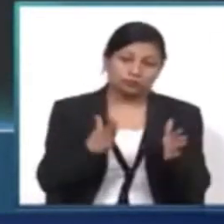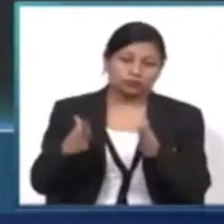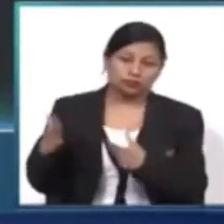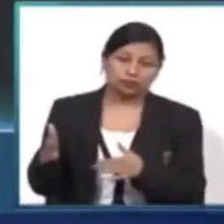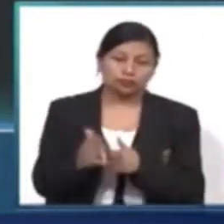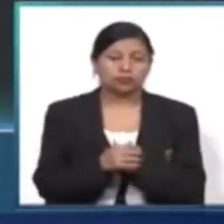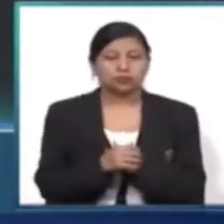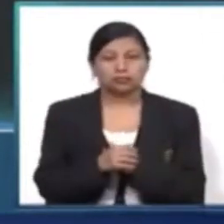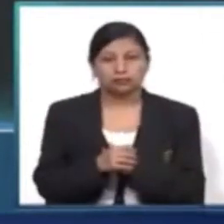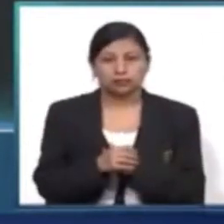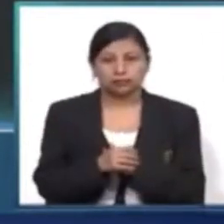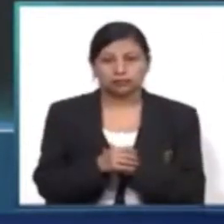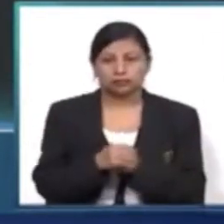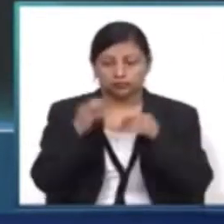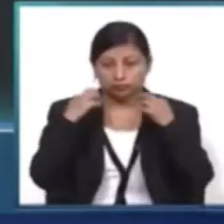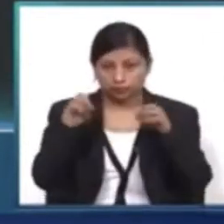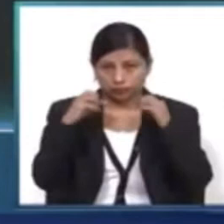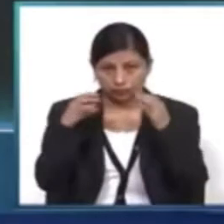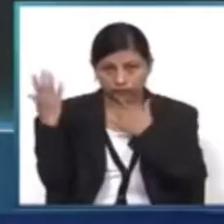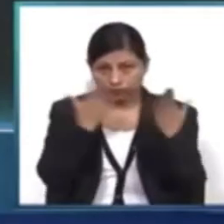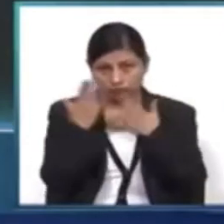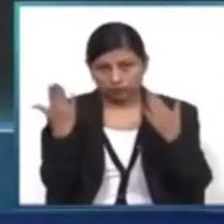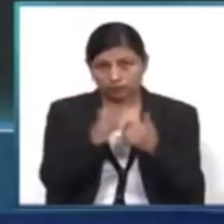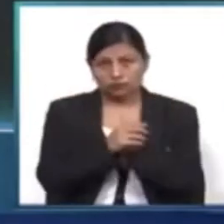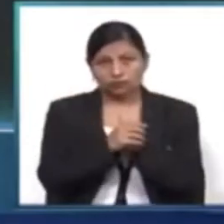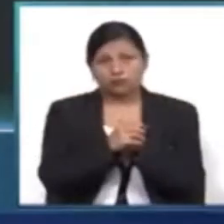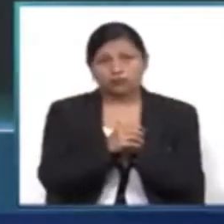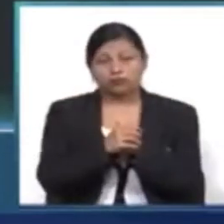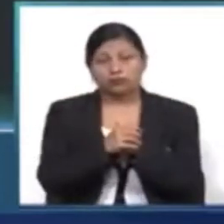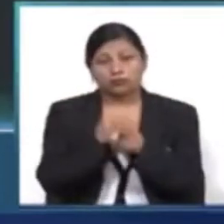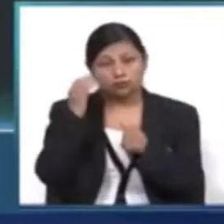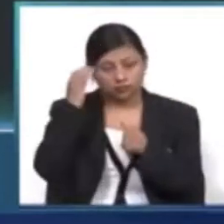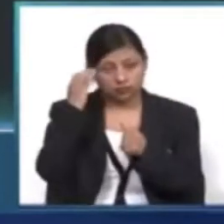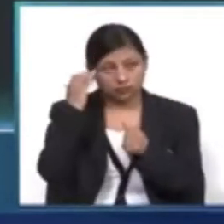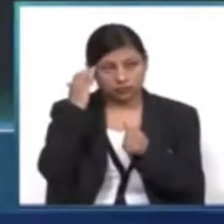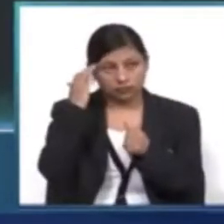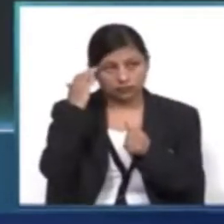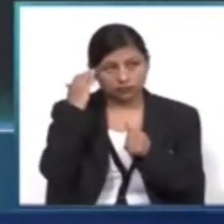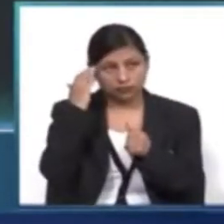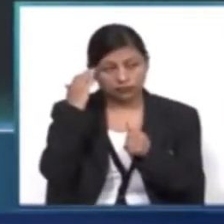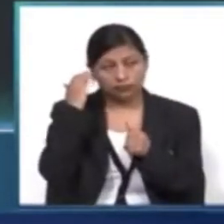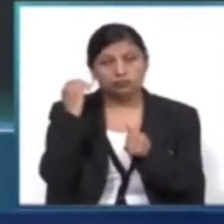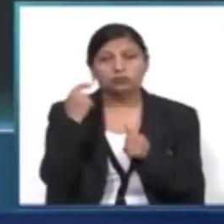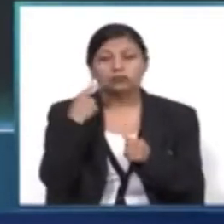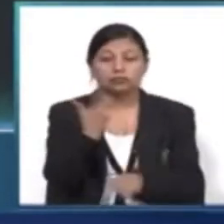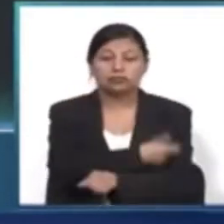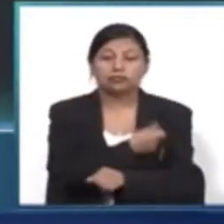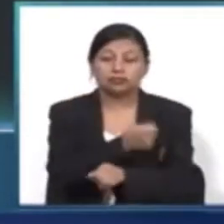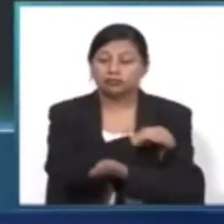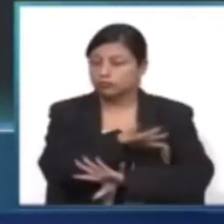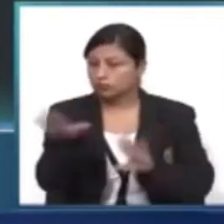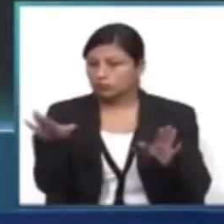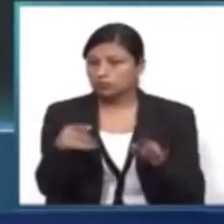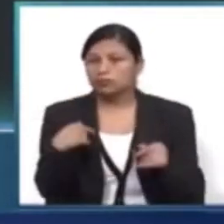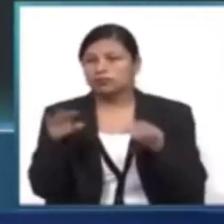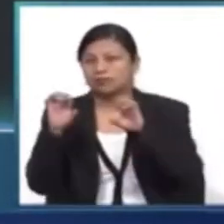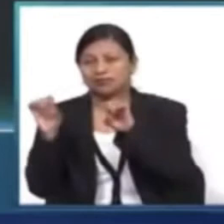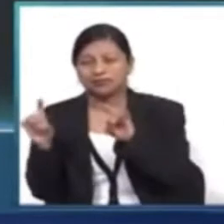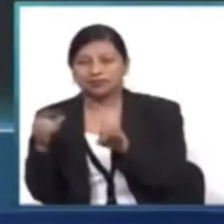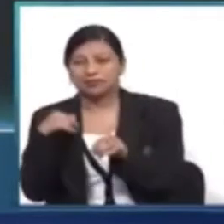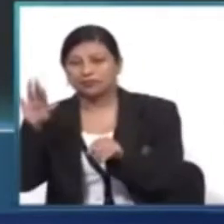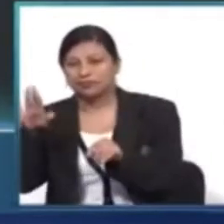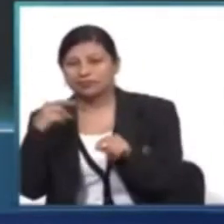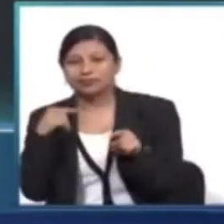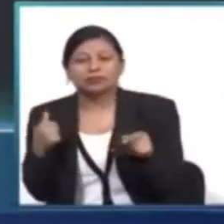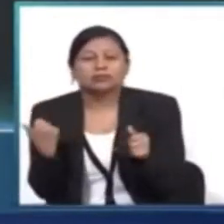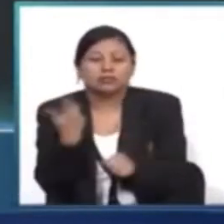sea, acaban de publicar su estudio. Pero de ayer entonces empezaron a vacunar solo con Pfizer. Correcto, porque okay. Es lo que tenían, sí. Digamos, todo